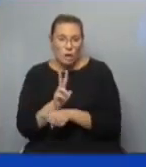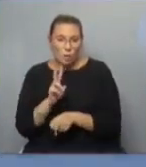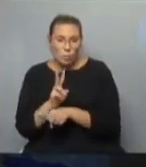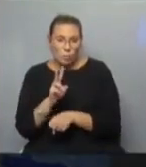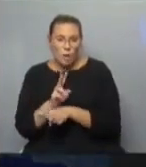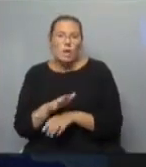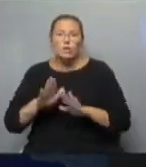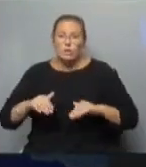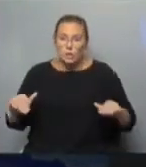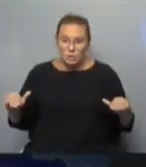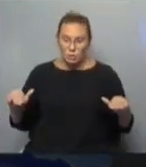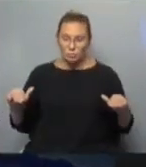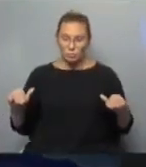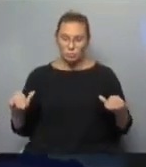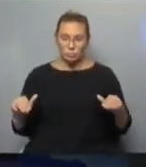los niños, yo qué sé.